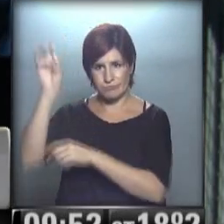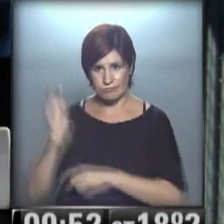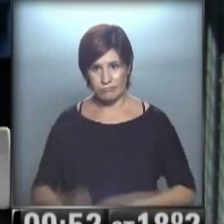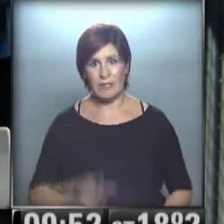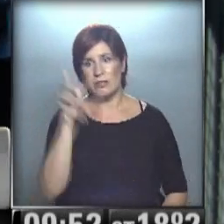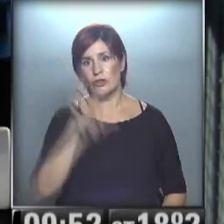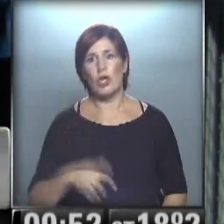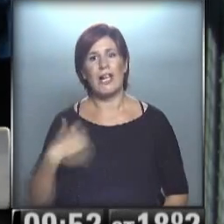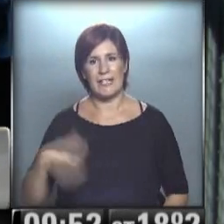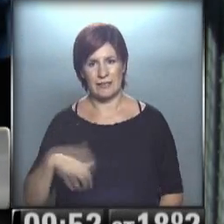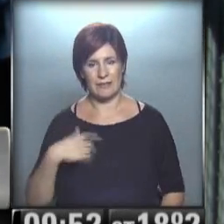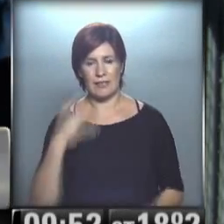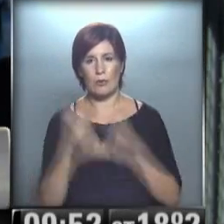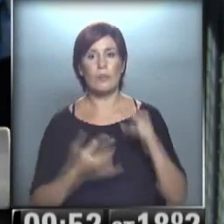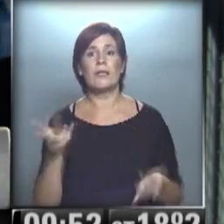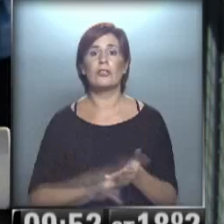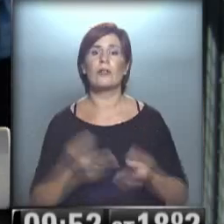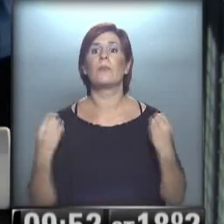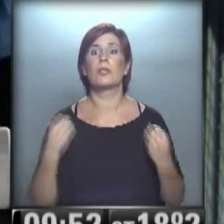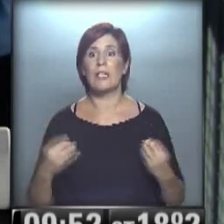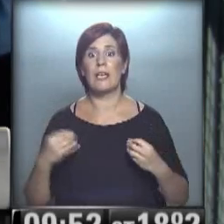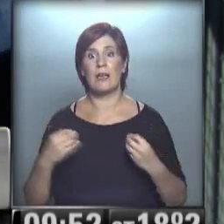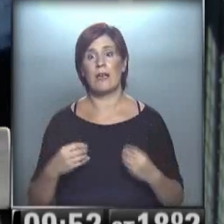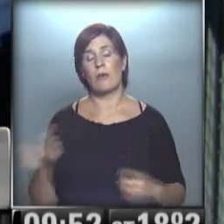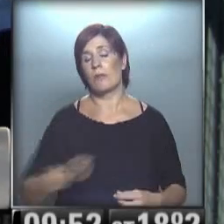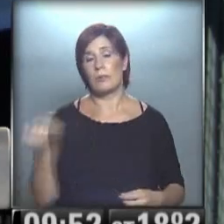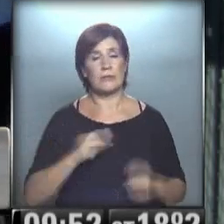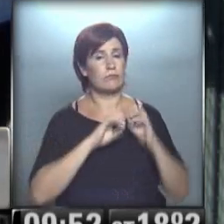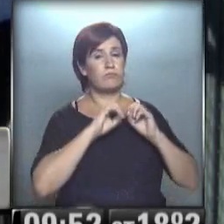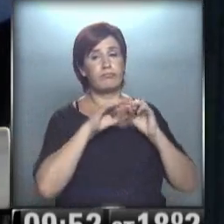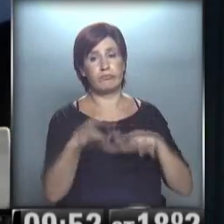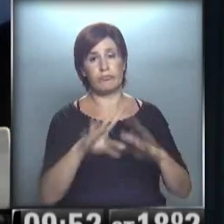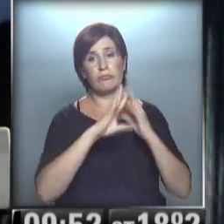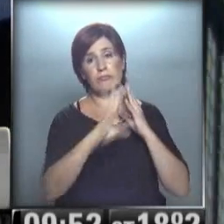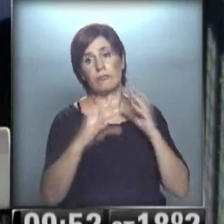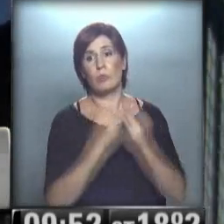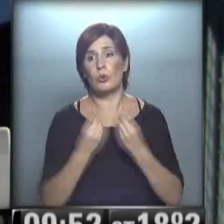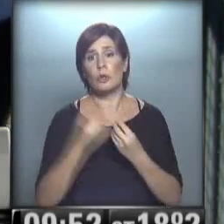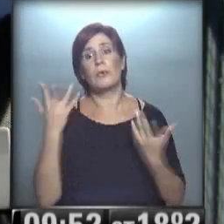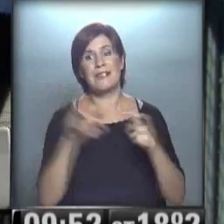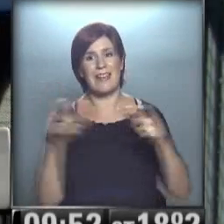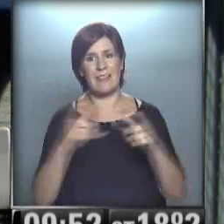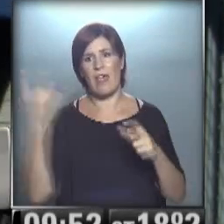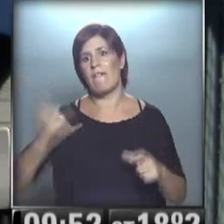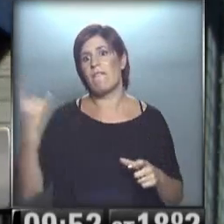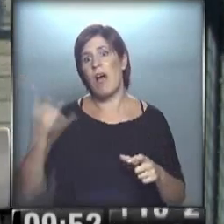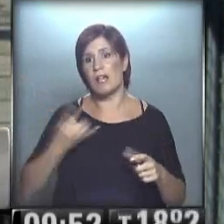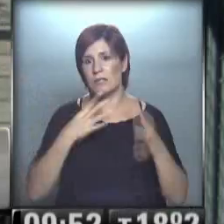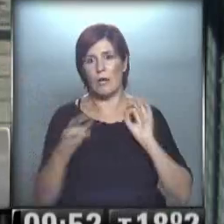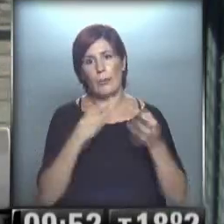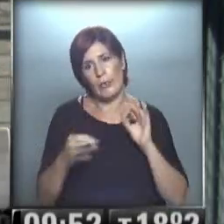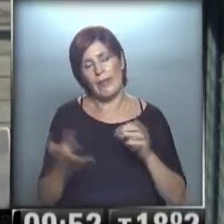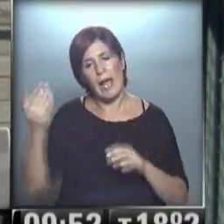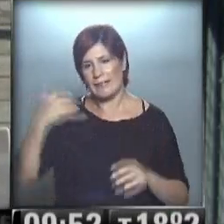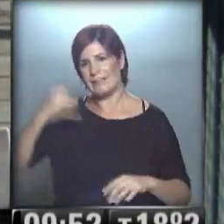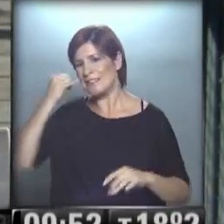dicen una vez más porque ya sabemos cuando hay gran demanda y concentración de gente Hay posibilidad de que las entradas sean falsificadas ya ha pasado en otras ocasiones por